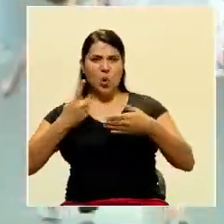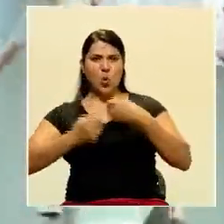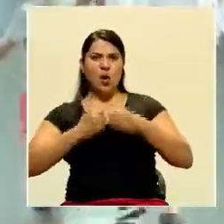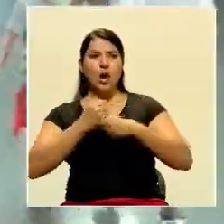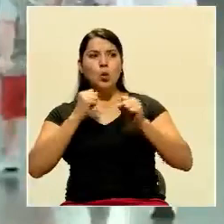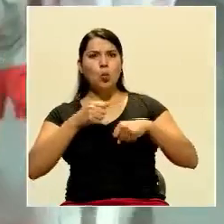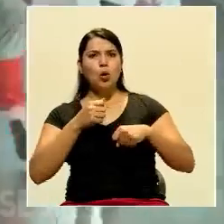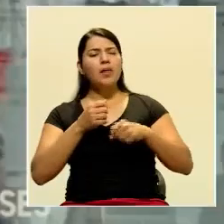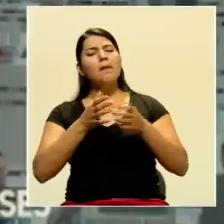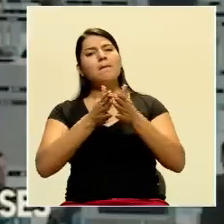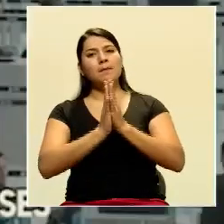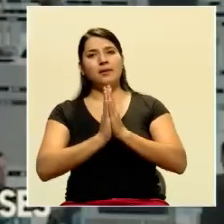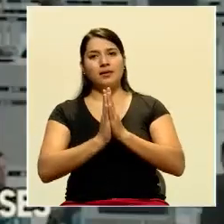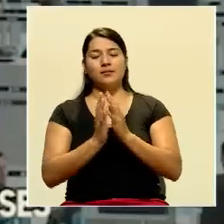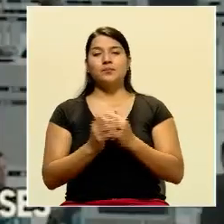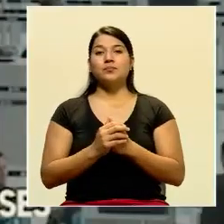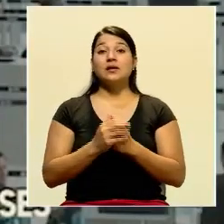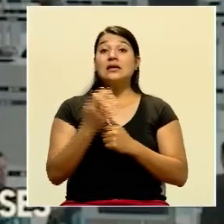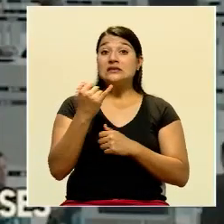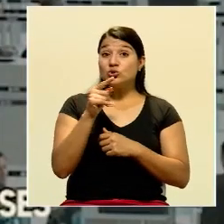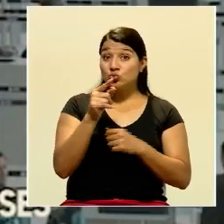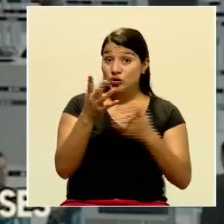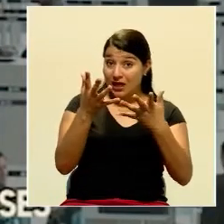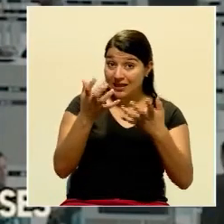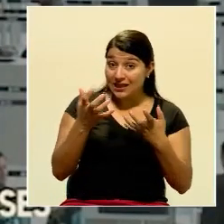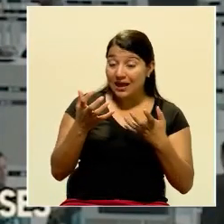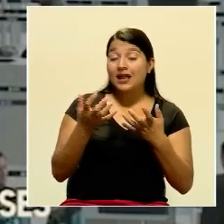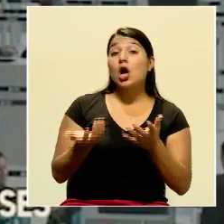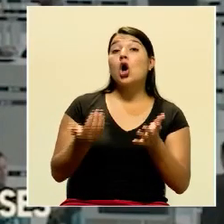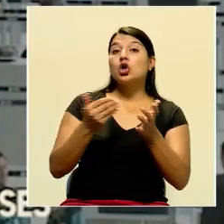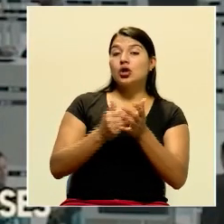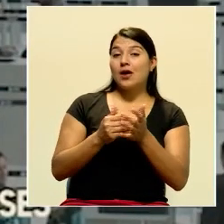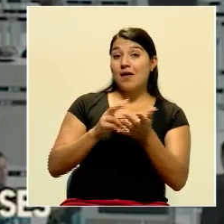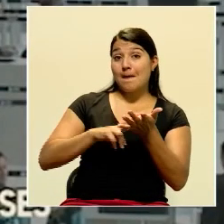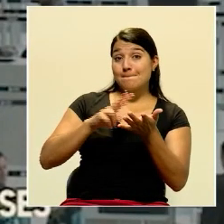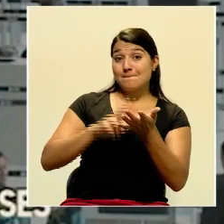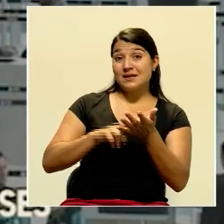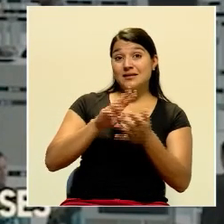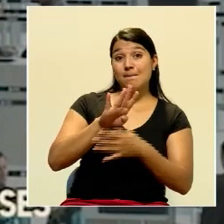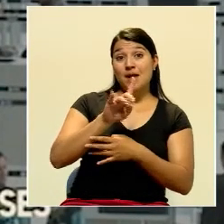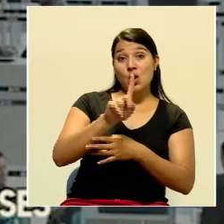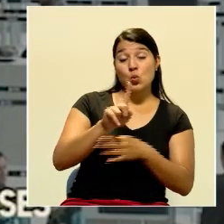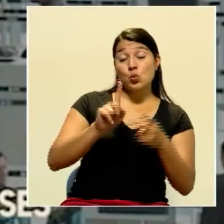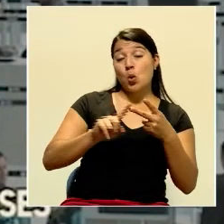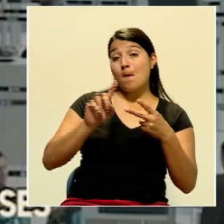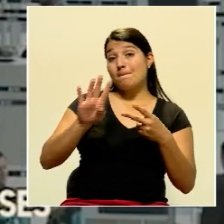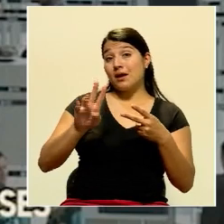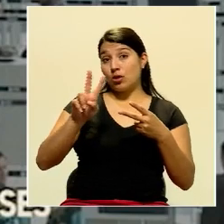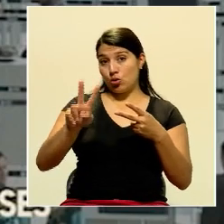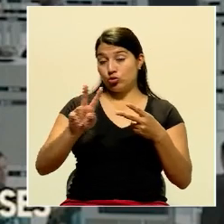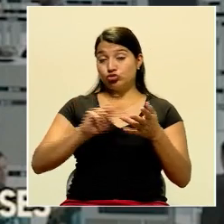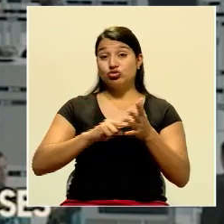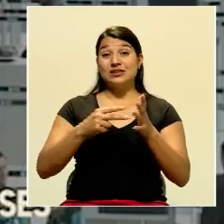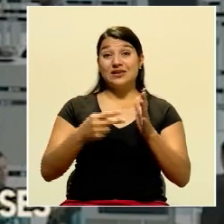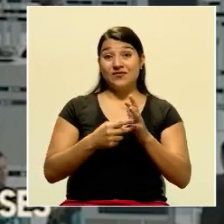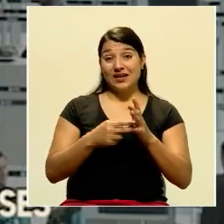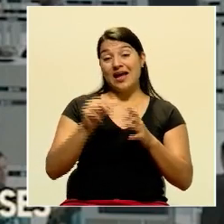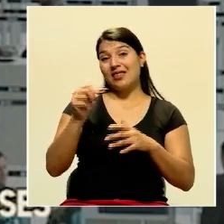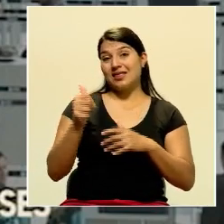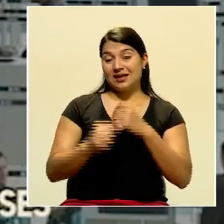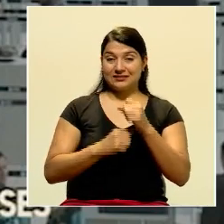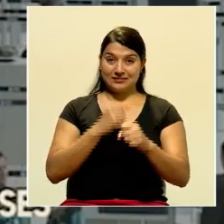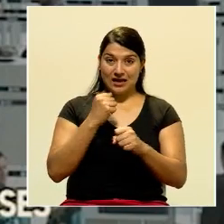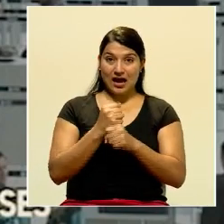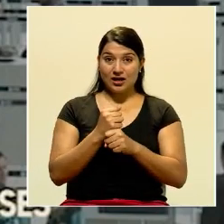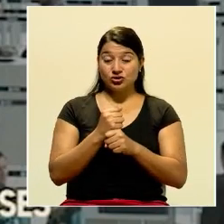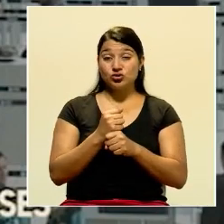son los siguientes. La persona que desea renovar la visa B1, B2 de validez completa, es decir, de 10 años,